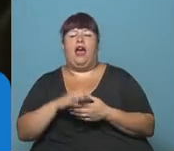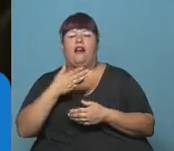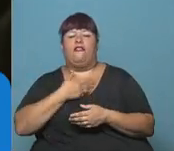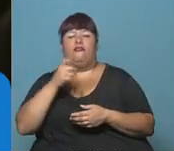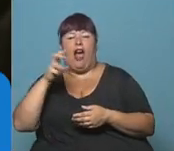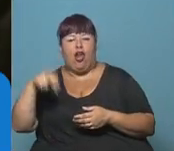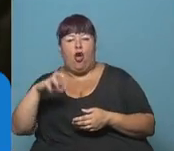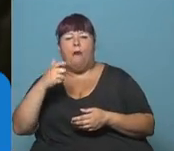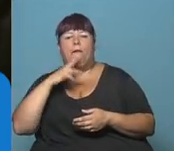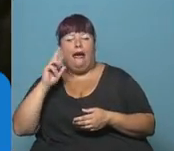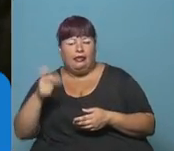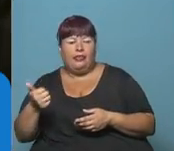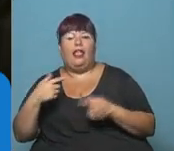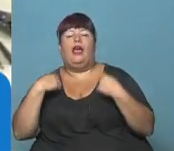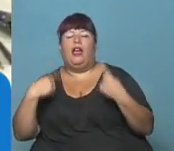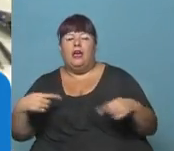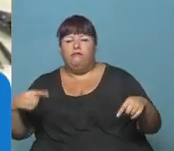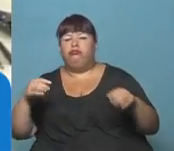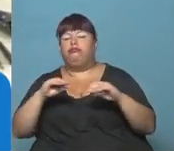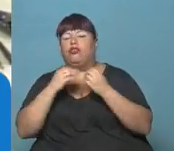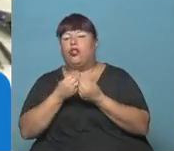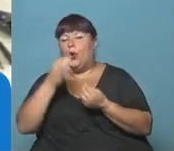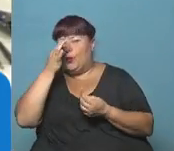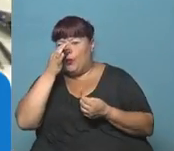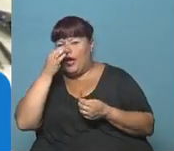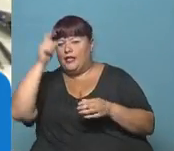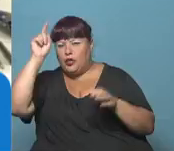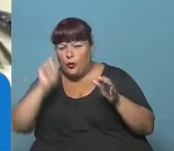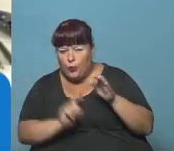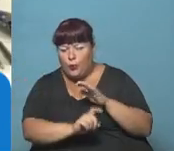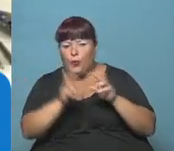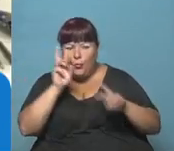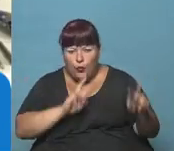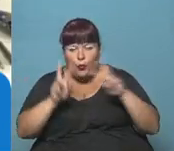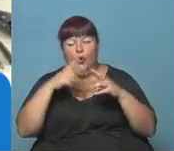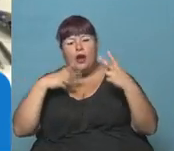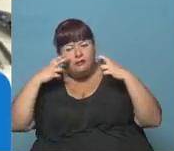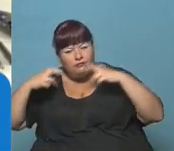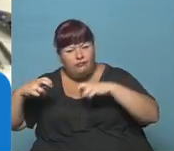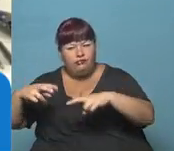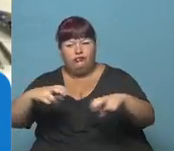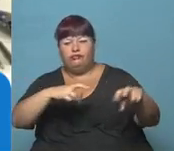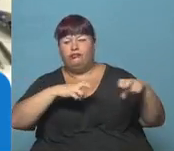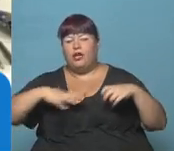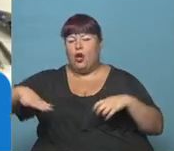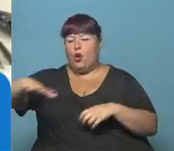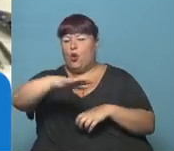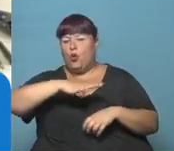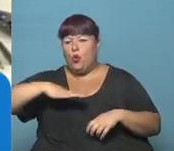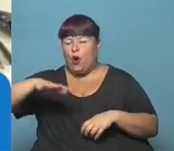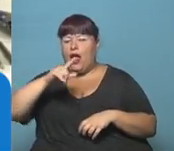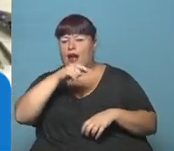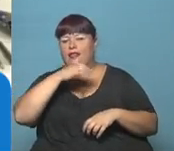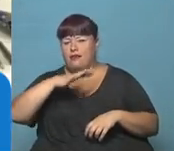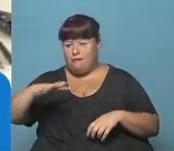Falcón. Hemos realizado unos 20 sumersiones y hemos explorado el terreno del